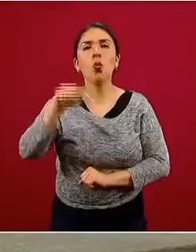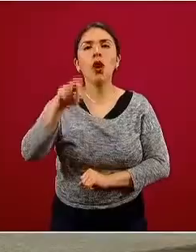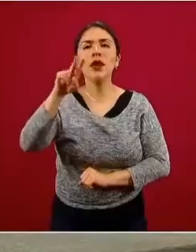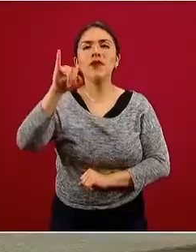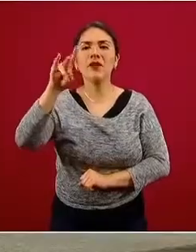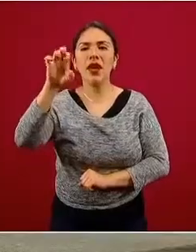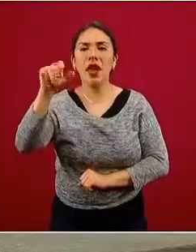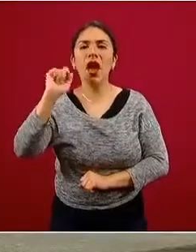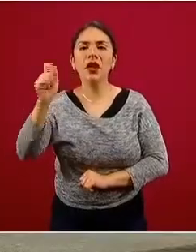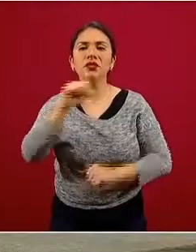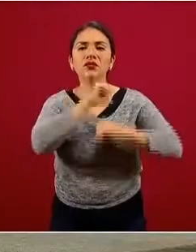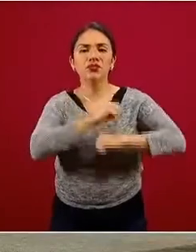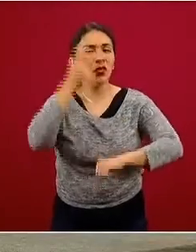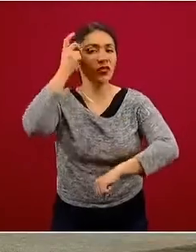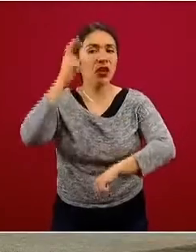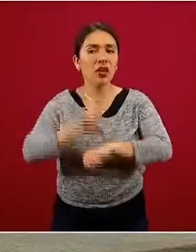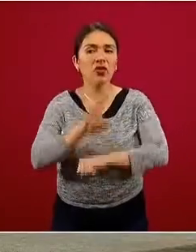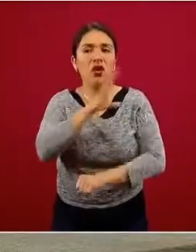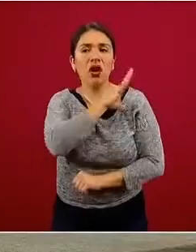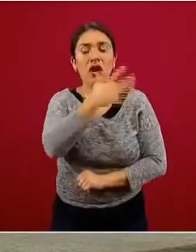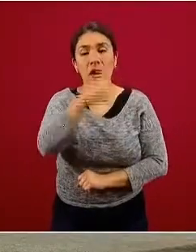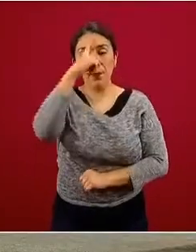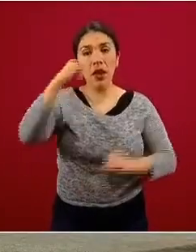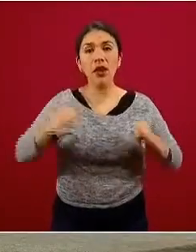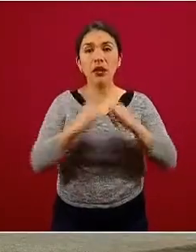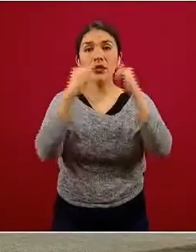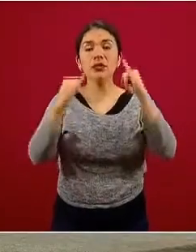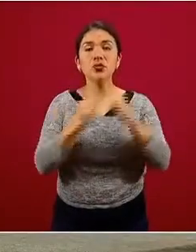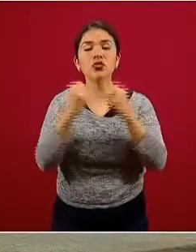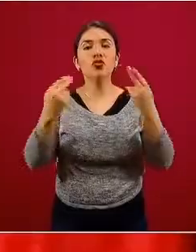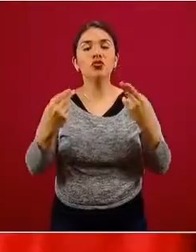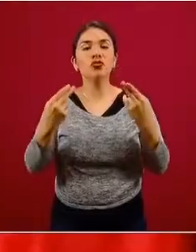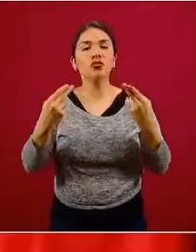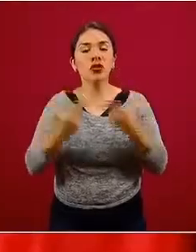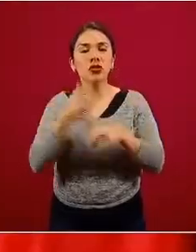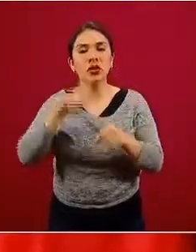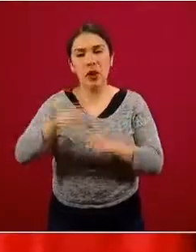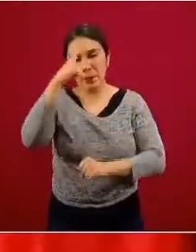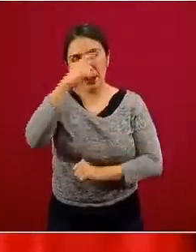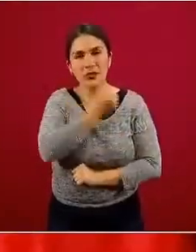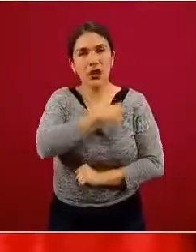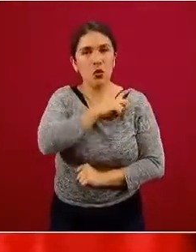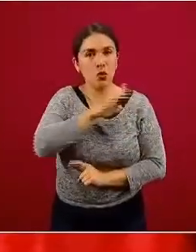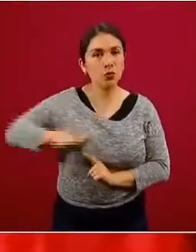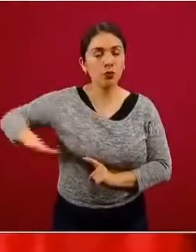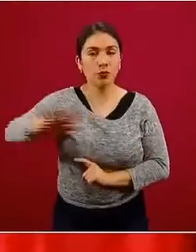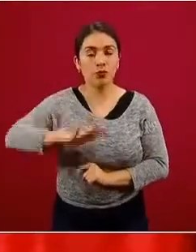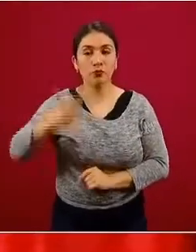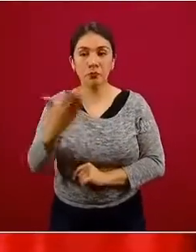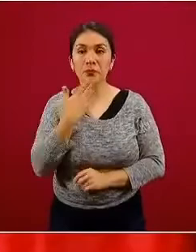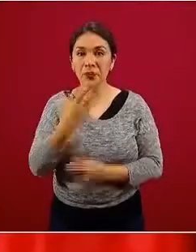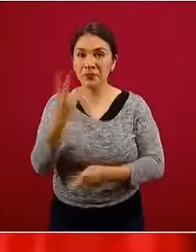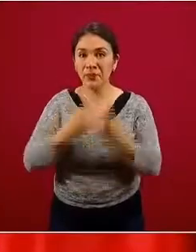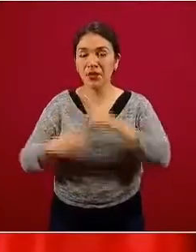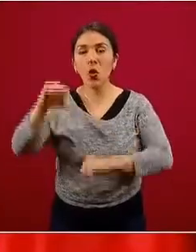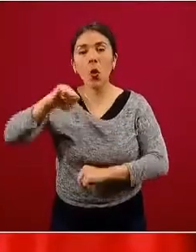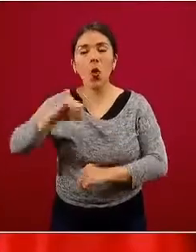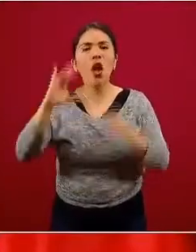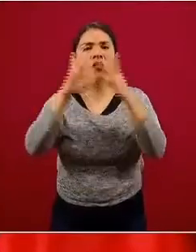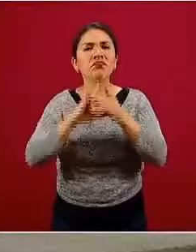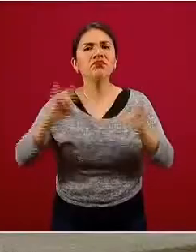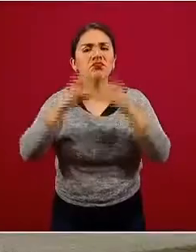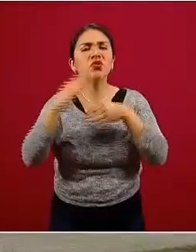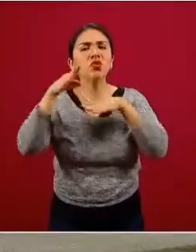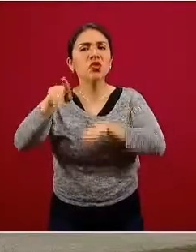Domarco, quien es el director general del Instituto Nacional de Salud Pública. Bienvenido, Juan. Y nos va a hablar de lo que él